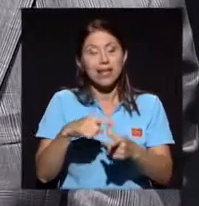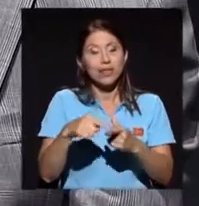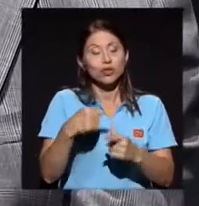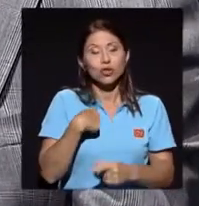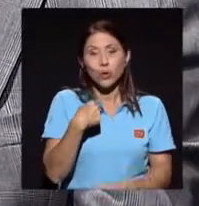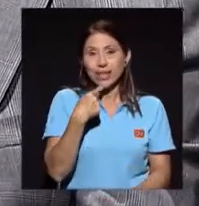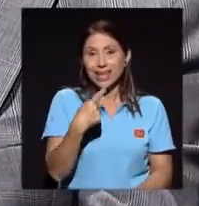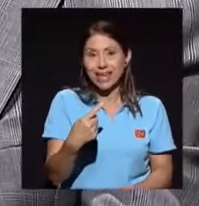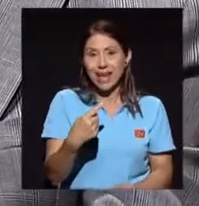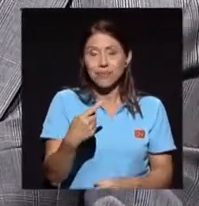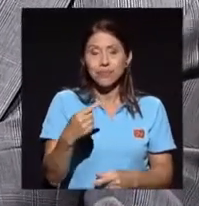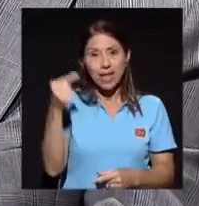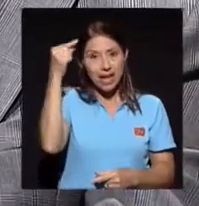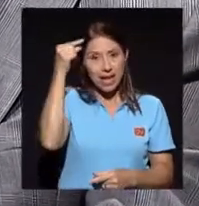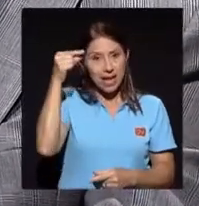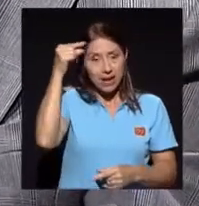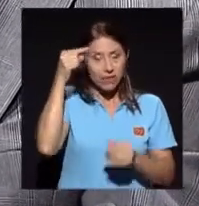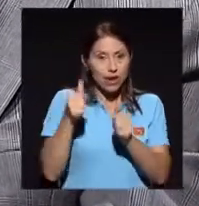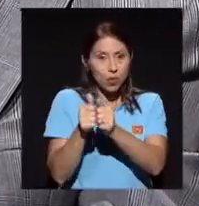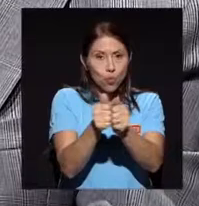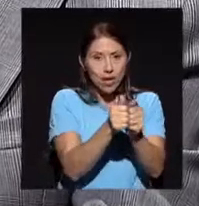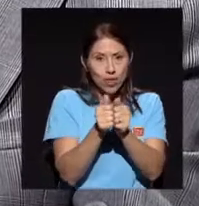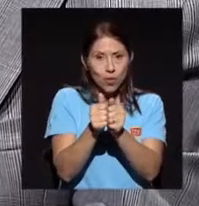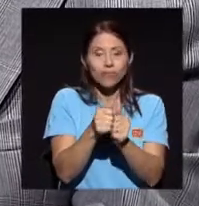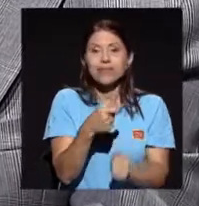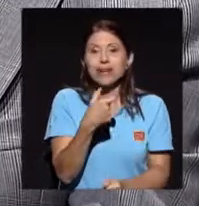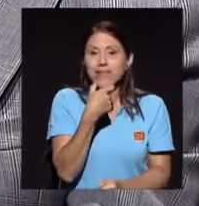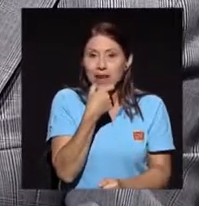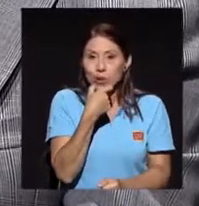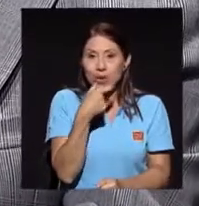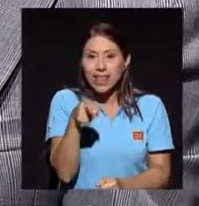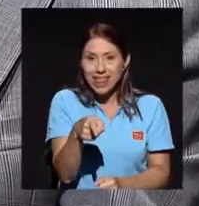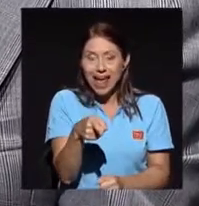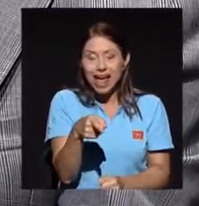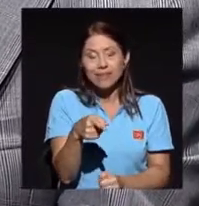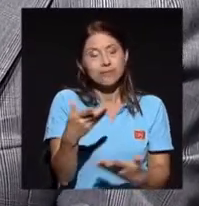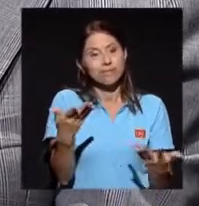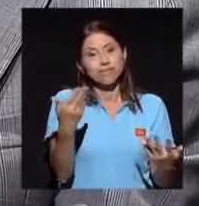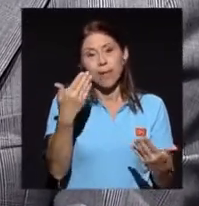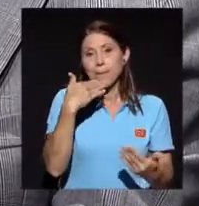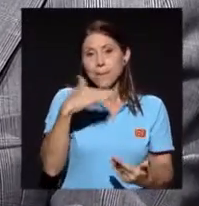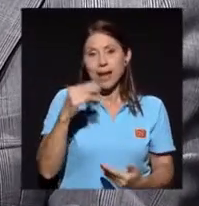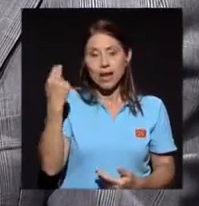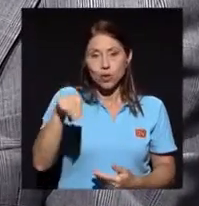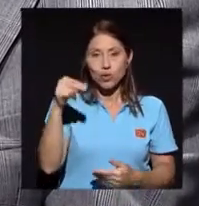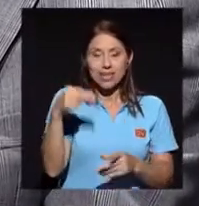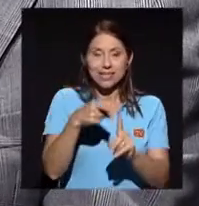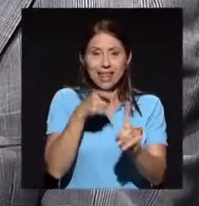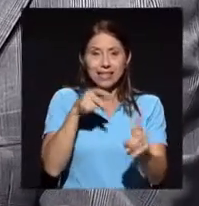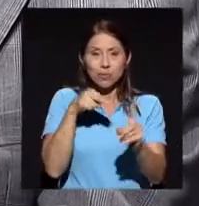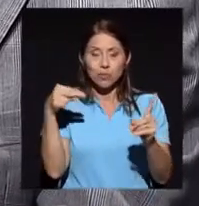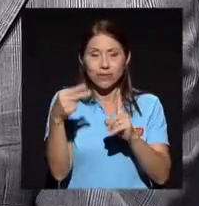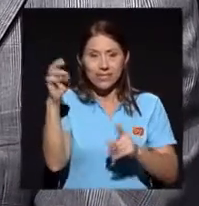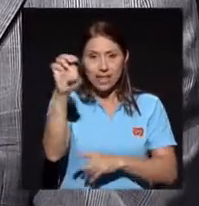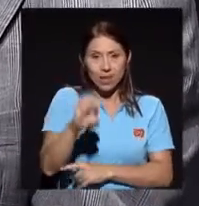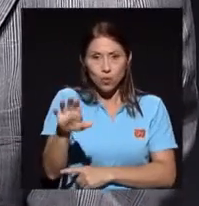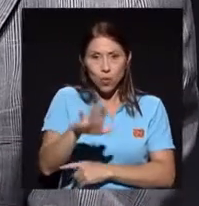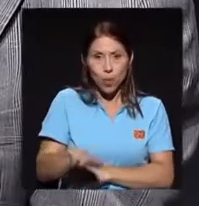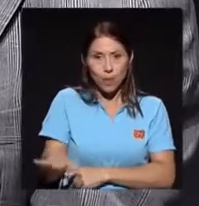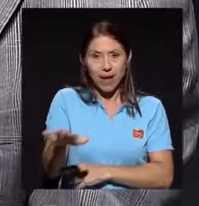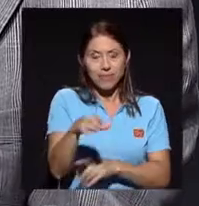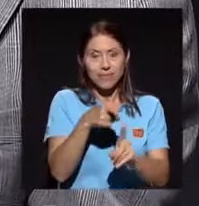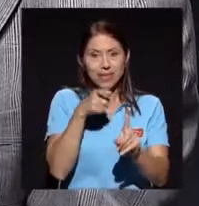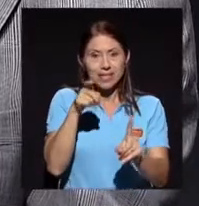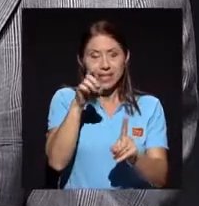que el reino unido- es desgraciadamente una mala noticia desde el punto de vista de europa y desde el punto de vista del